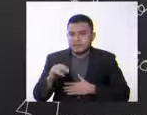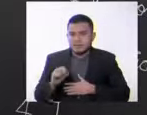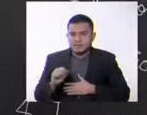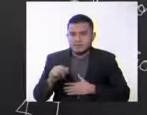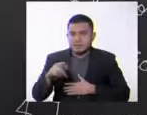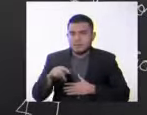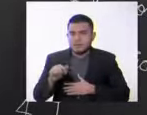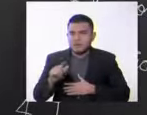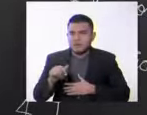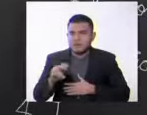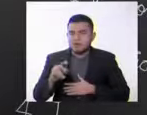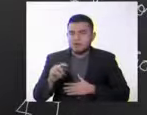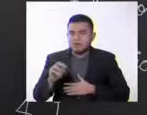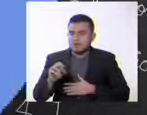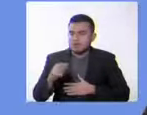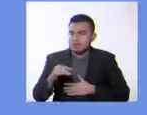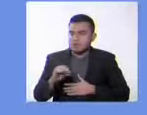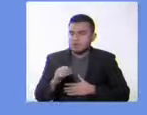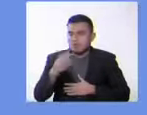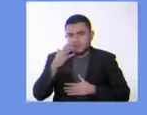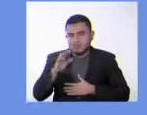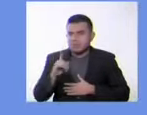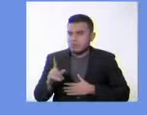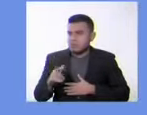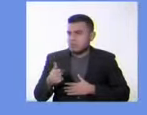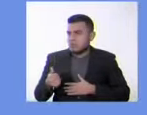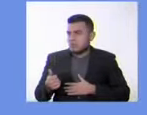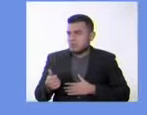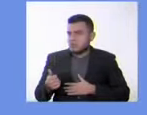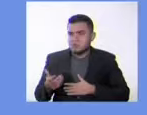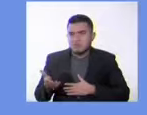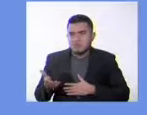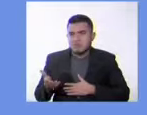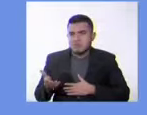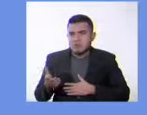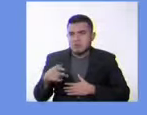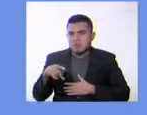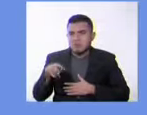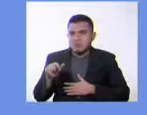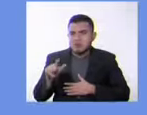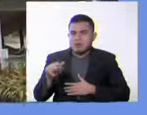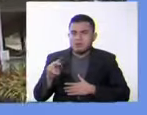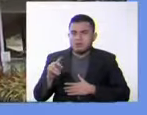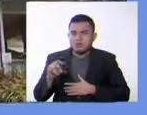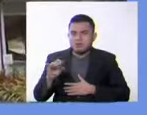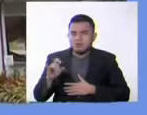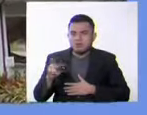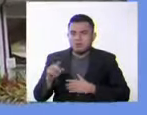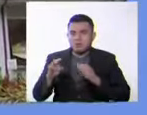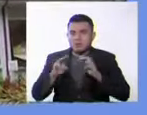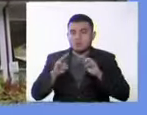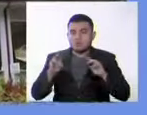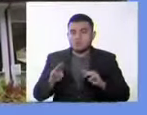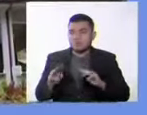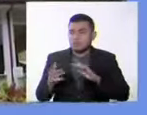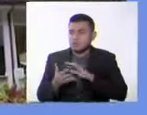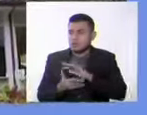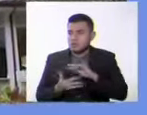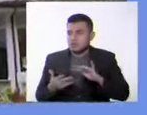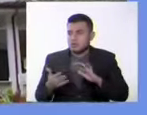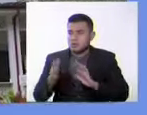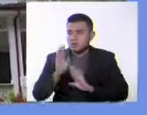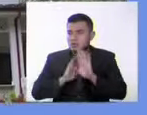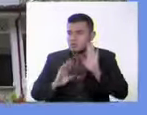Mayra? ¿Qué pudiera ser, por ejemplo, un bien de carácter paleontológico? Pues mira, ahí tenemos el Museo de la Historia Natural. Es